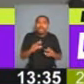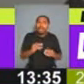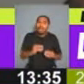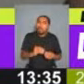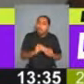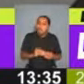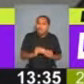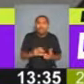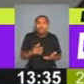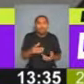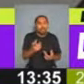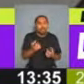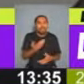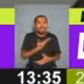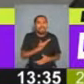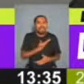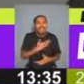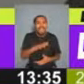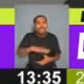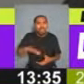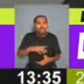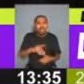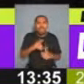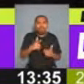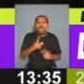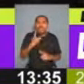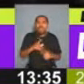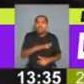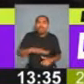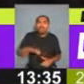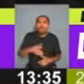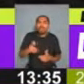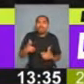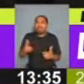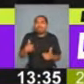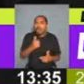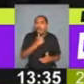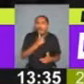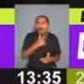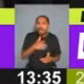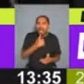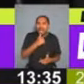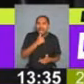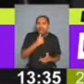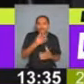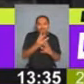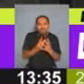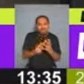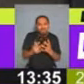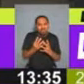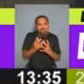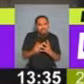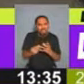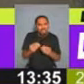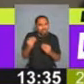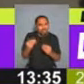todo el pueblo de Fraile o algunos sectores o algunos barrios están recibiendo un agua que no es